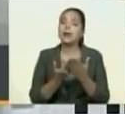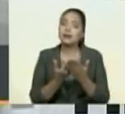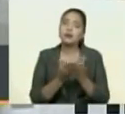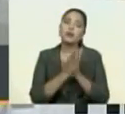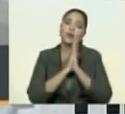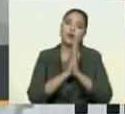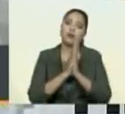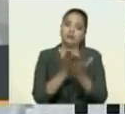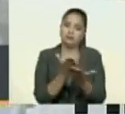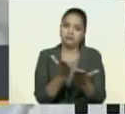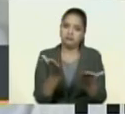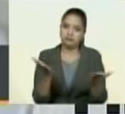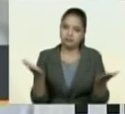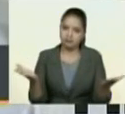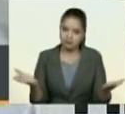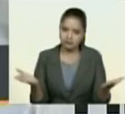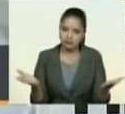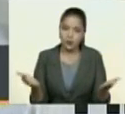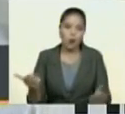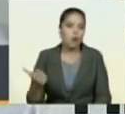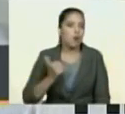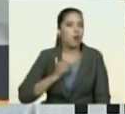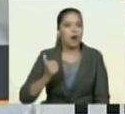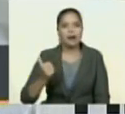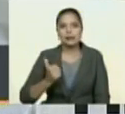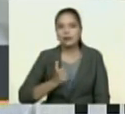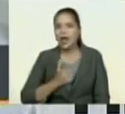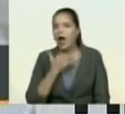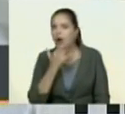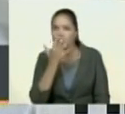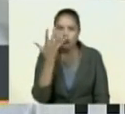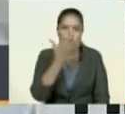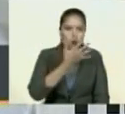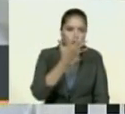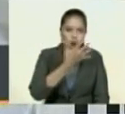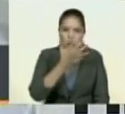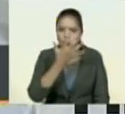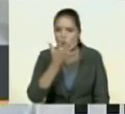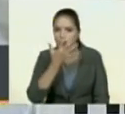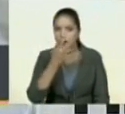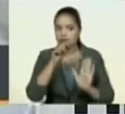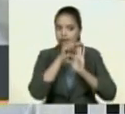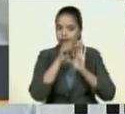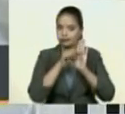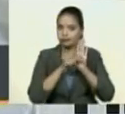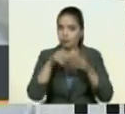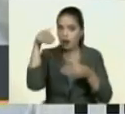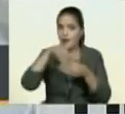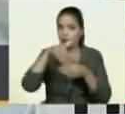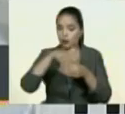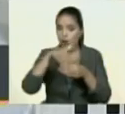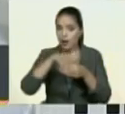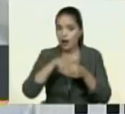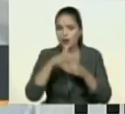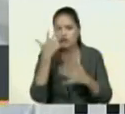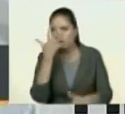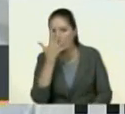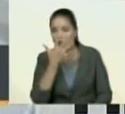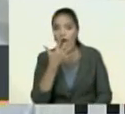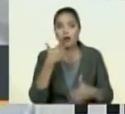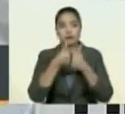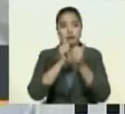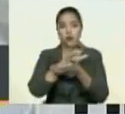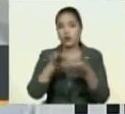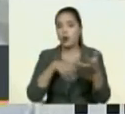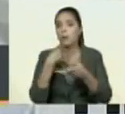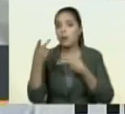vez más que cualquier duda que tengan sobre estas medidas electorales de contingencia en relación a la